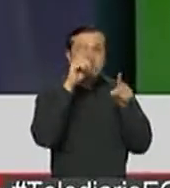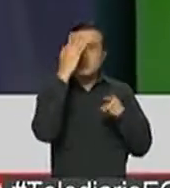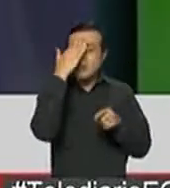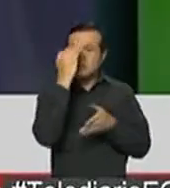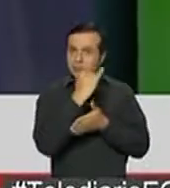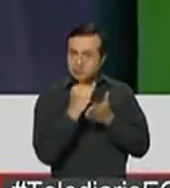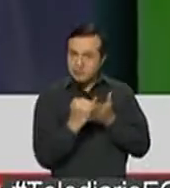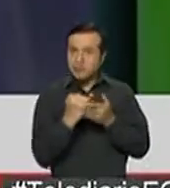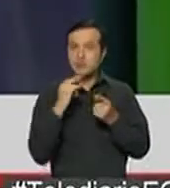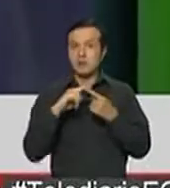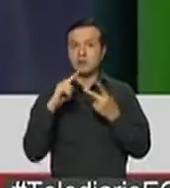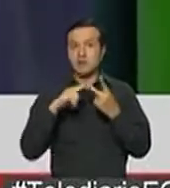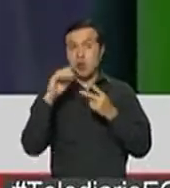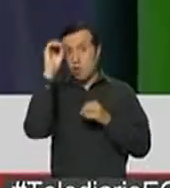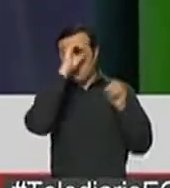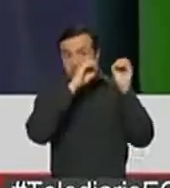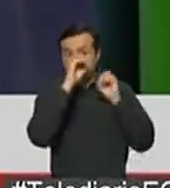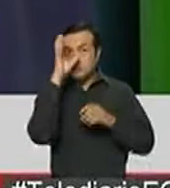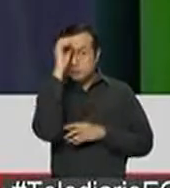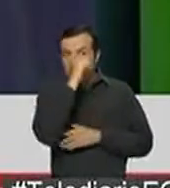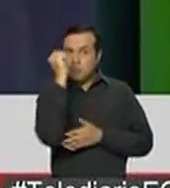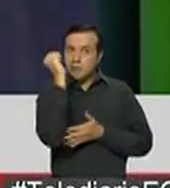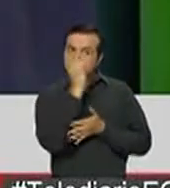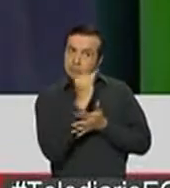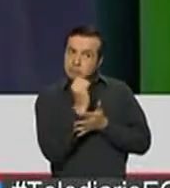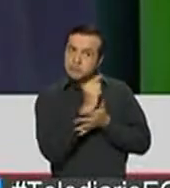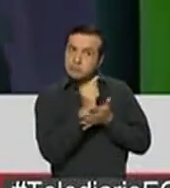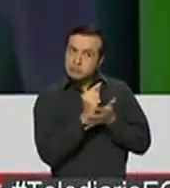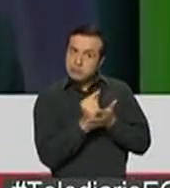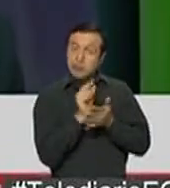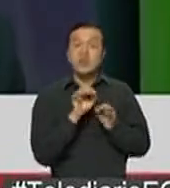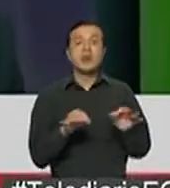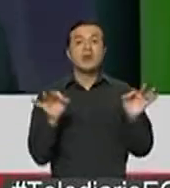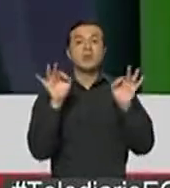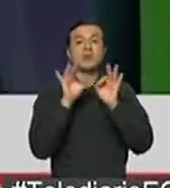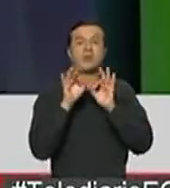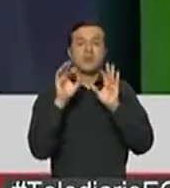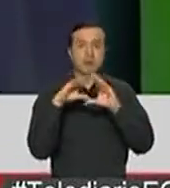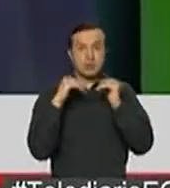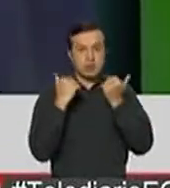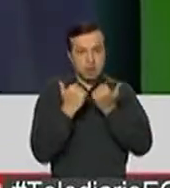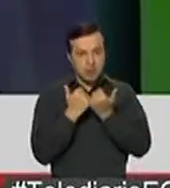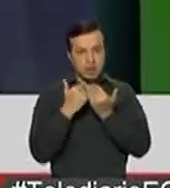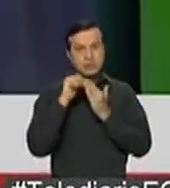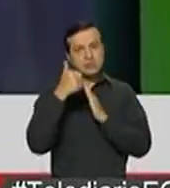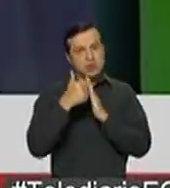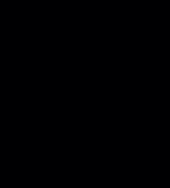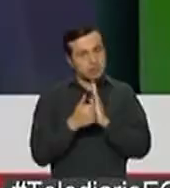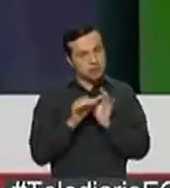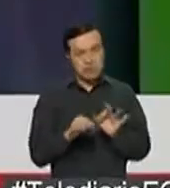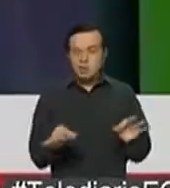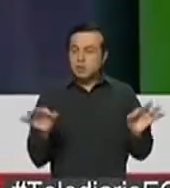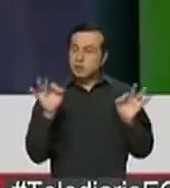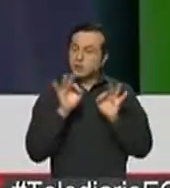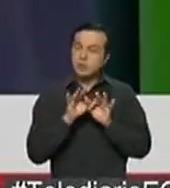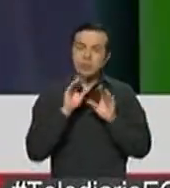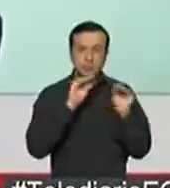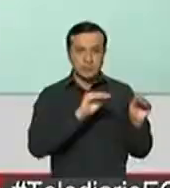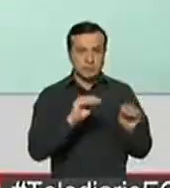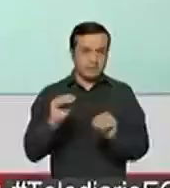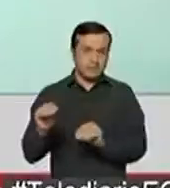sabe mirar, sabe dibujar. Por eso es imprescindible, las clases de artes deben de ser imprescindibles en las escuelas y en los